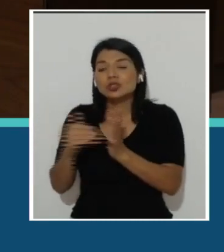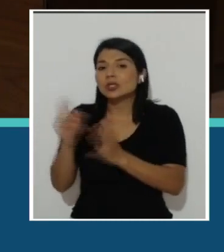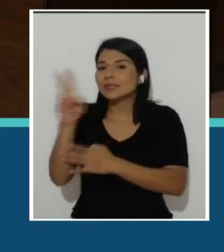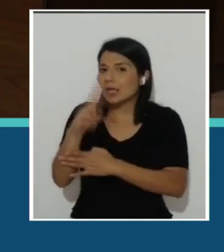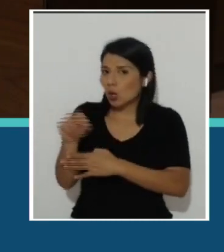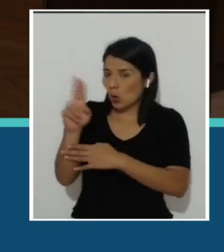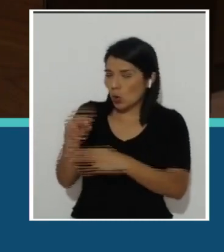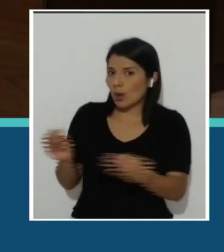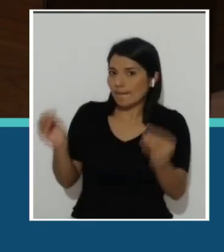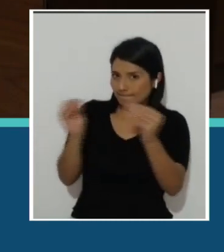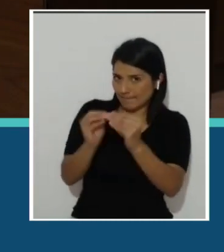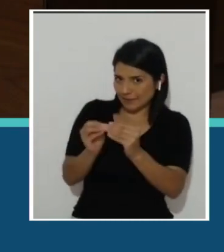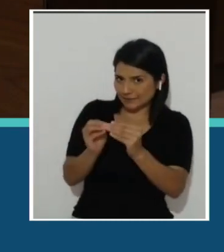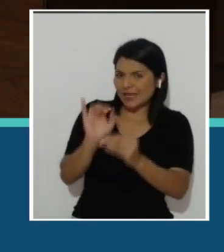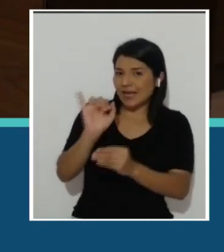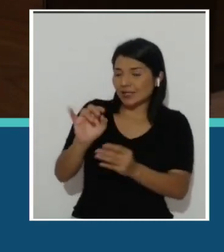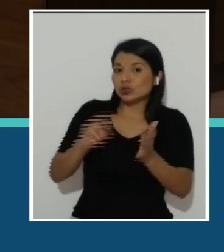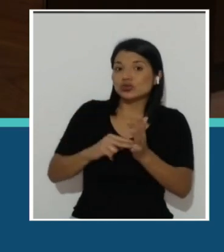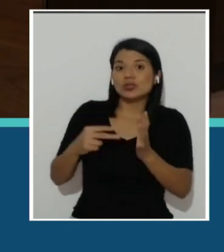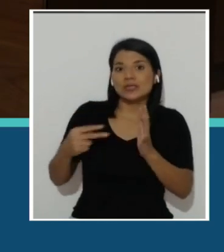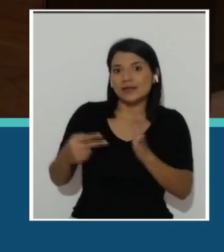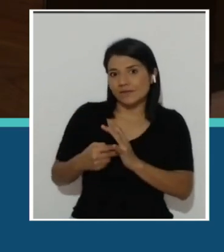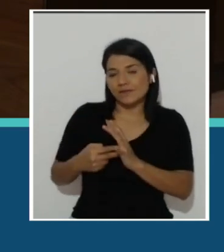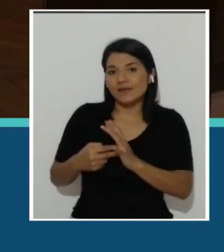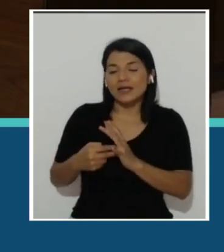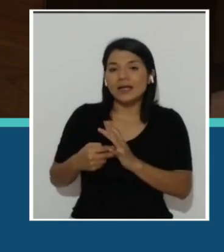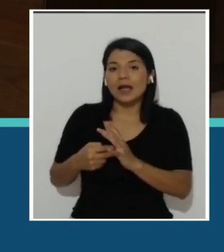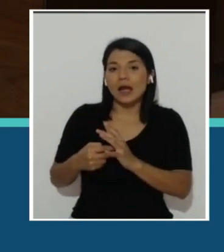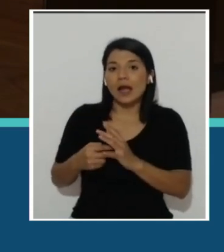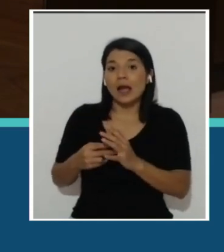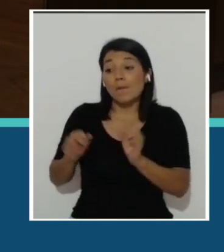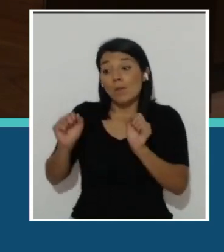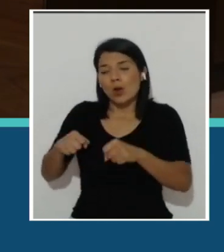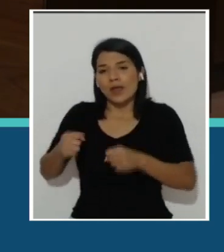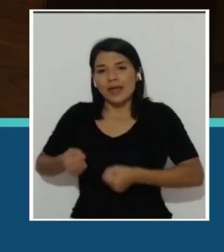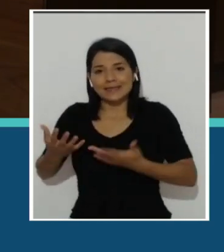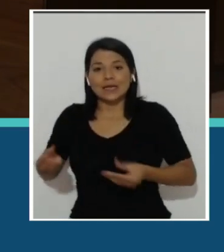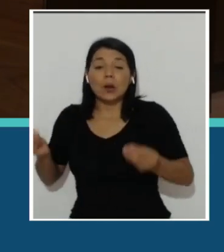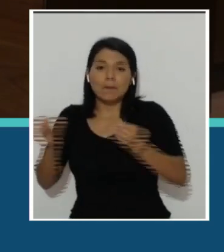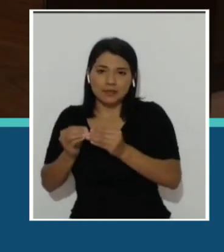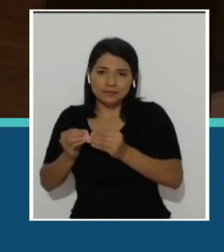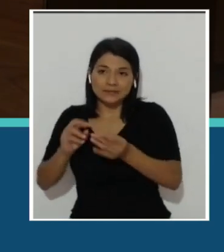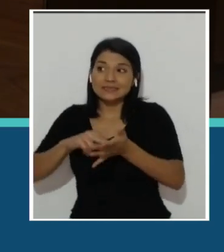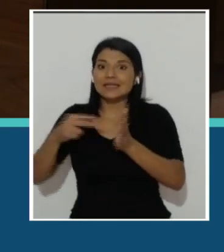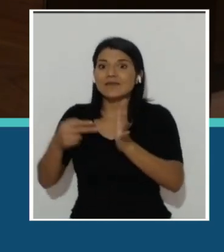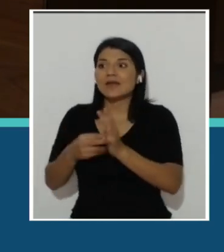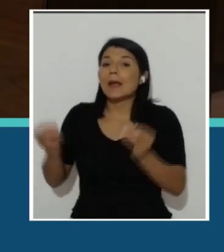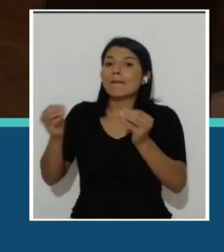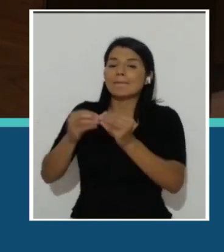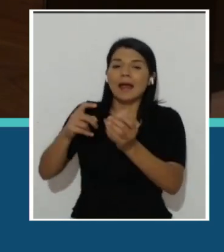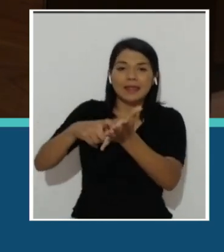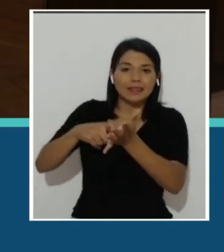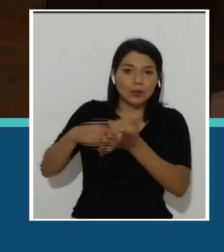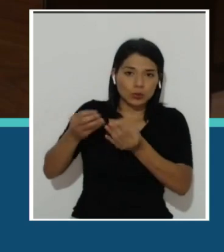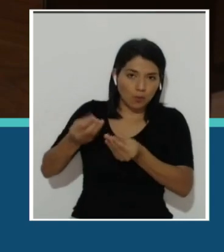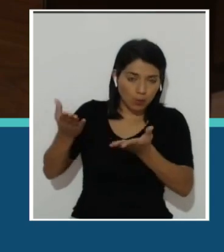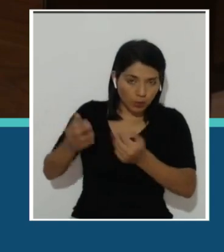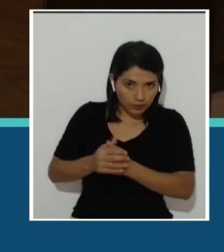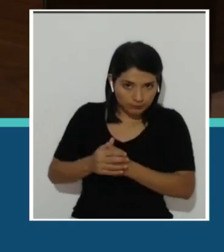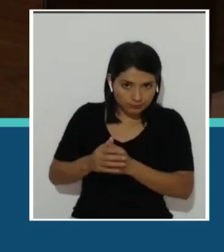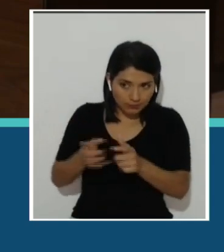que representa incrementar el gasto, aumentar la deuda pública, y pues sería una situación pues muchísimo